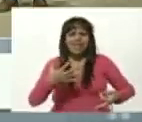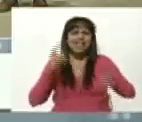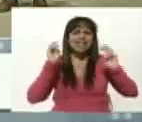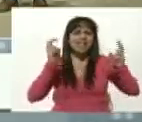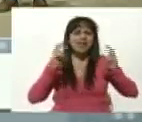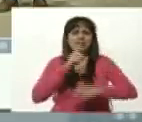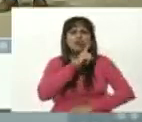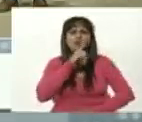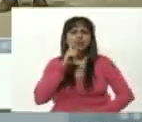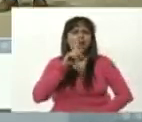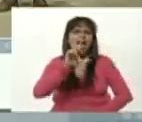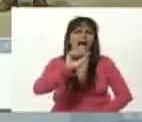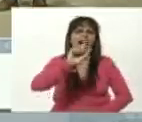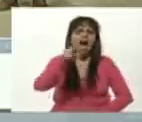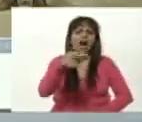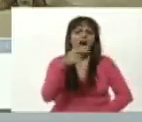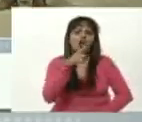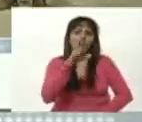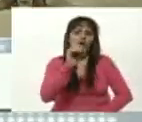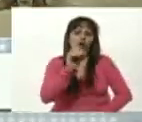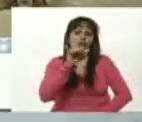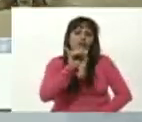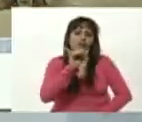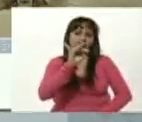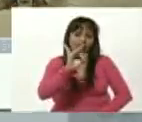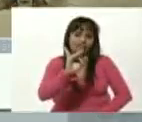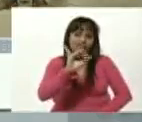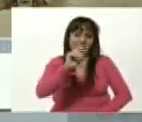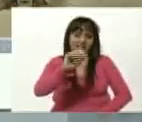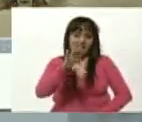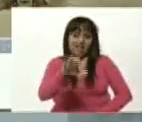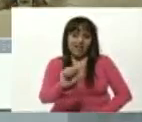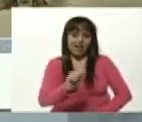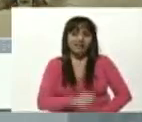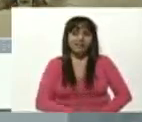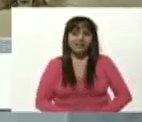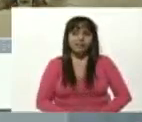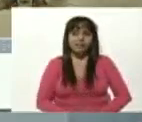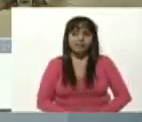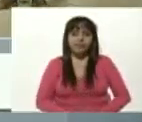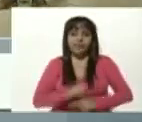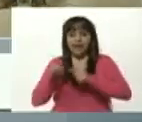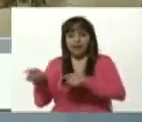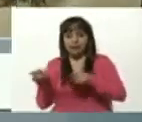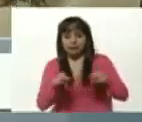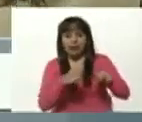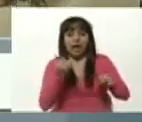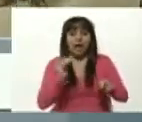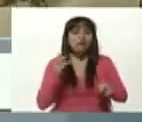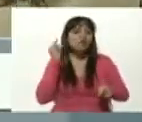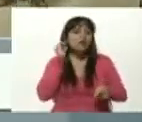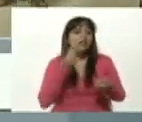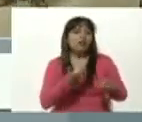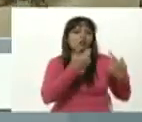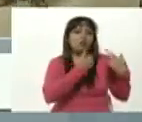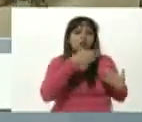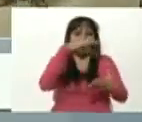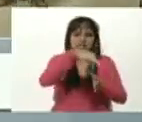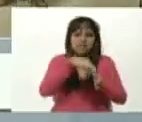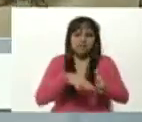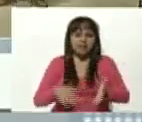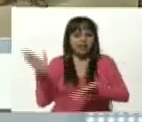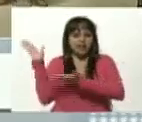Salas. Allá está con Luis Salas, productor agrícola, con Casandra Pulido, responsable del semillero.